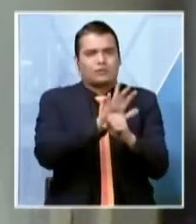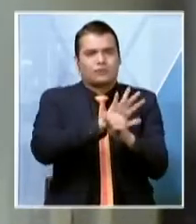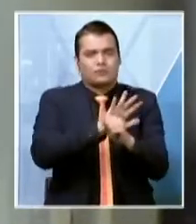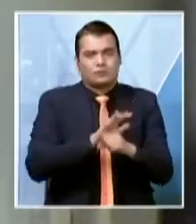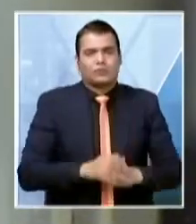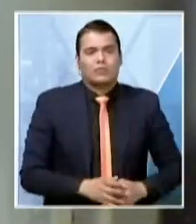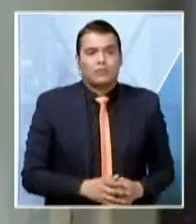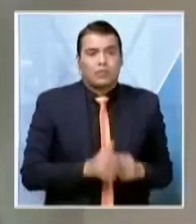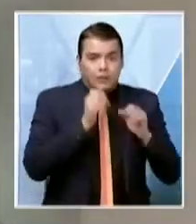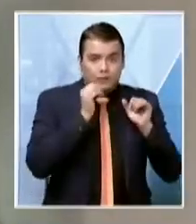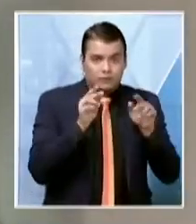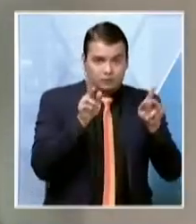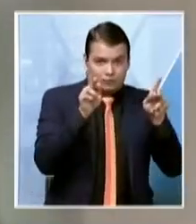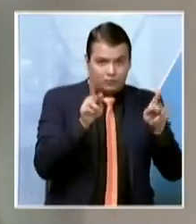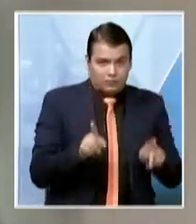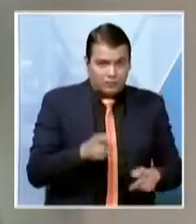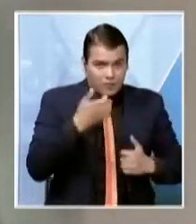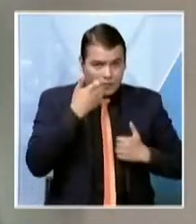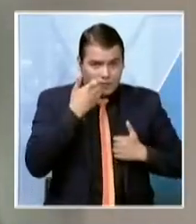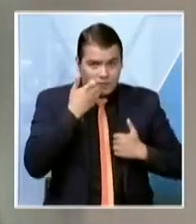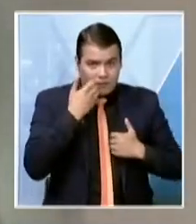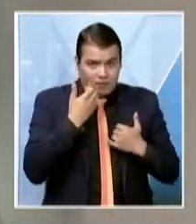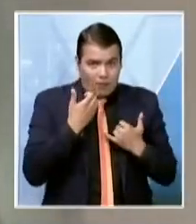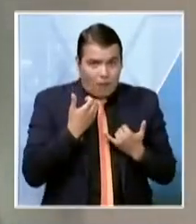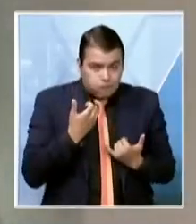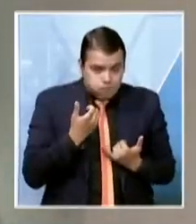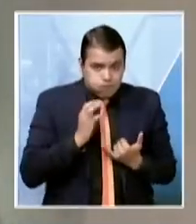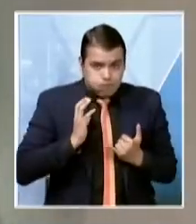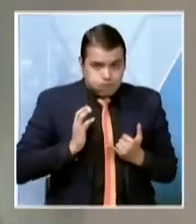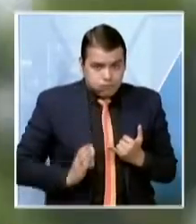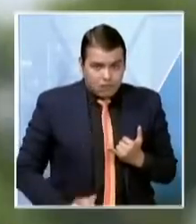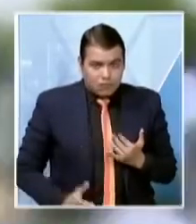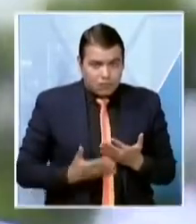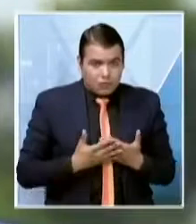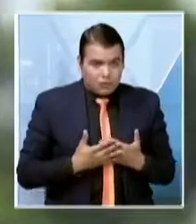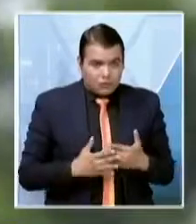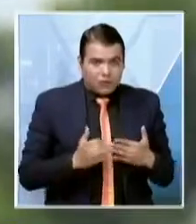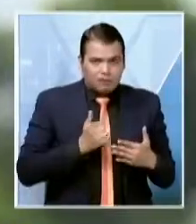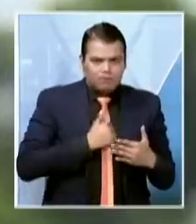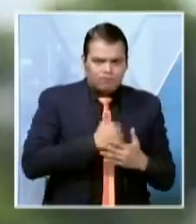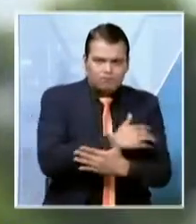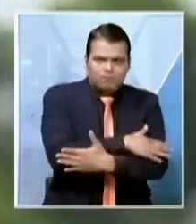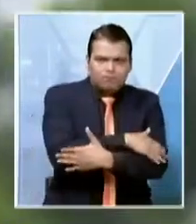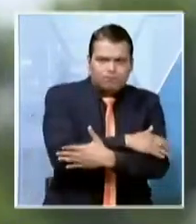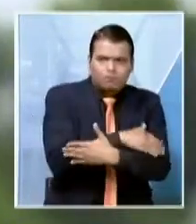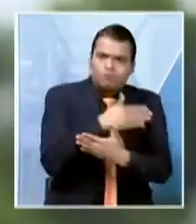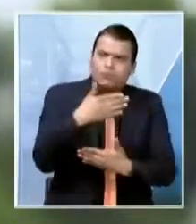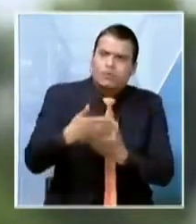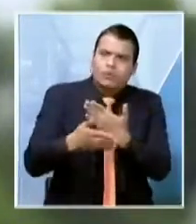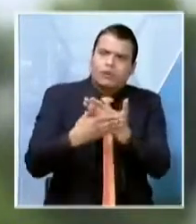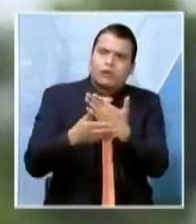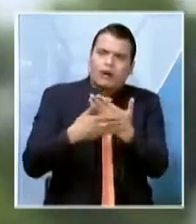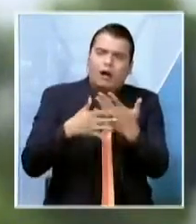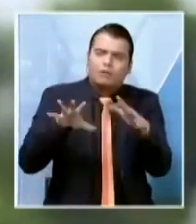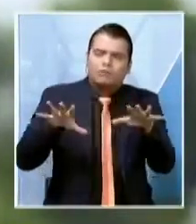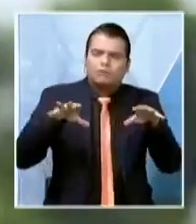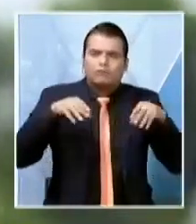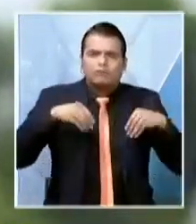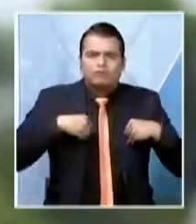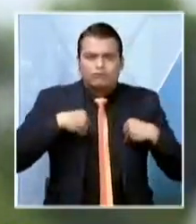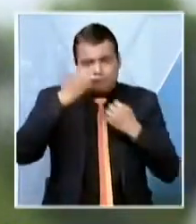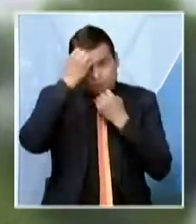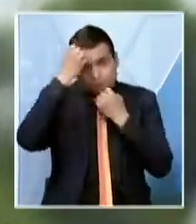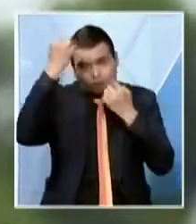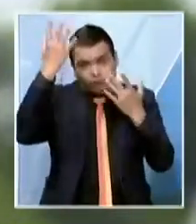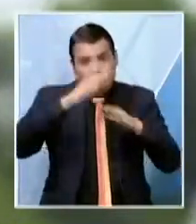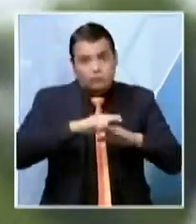tiene una enfermedad debe manejar su tratamiento de forma precisa y seguir las indicaciones de los médicos. Usted puede ser hipertenso,